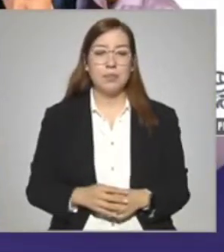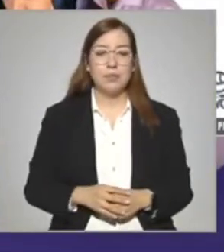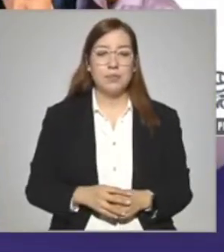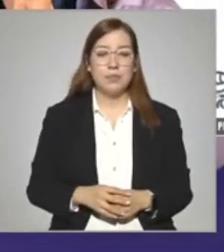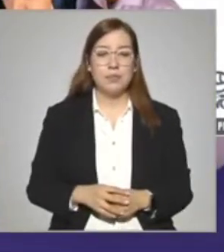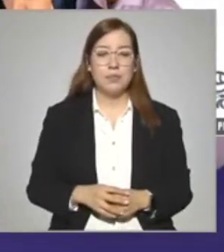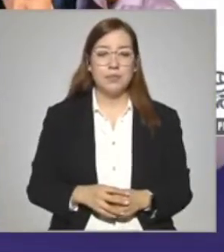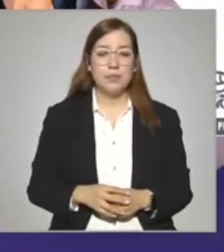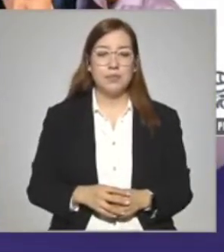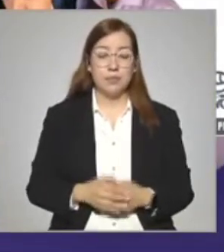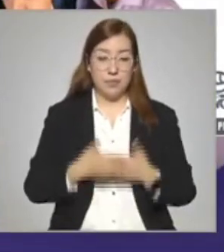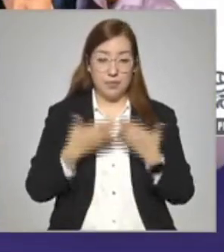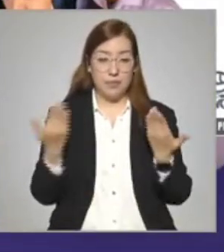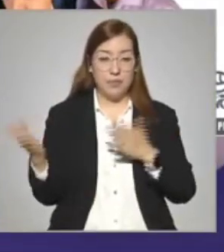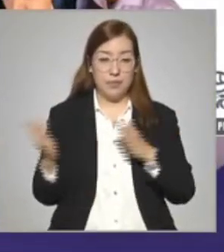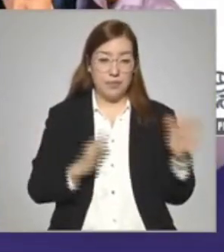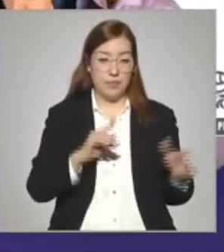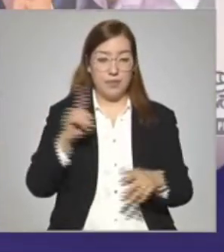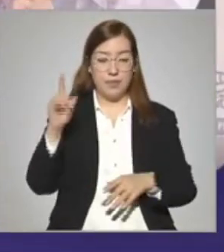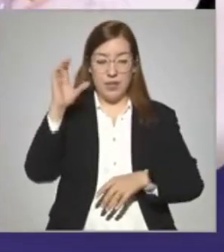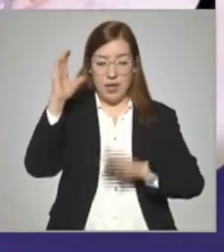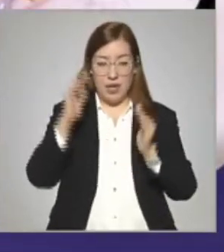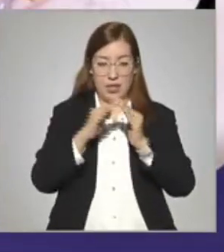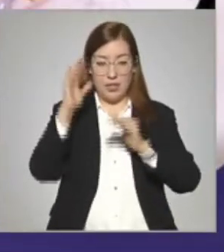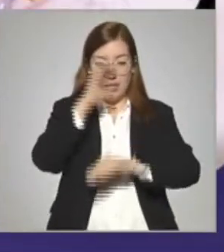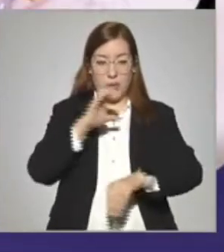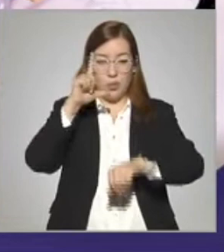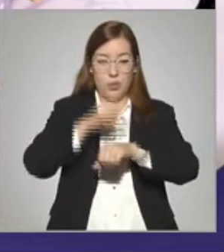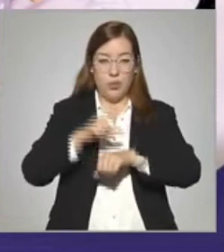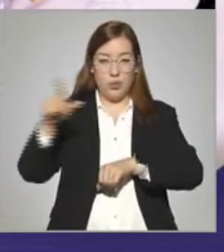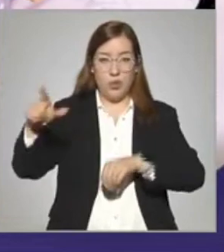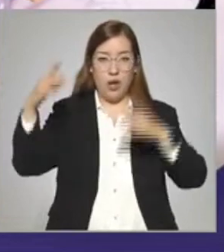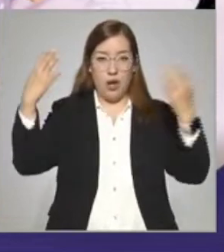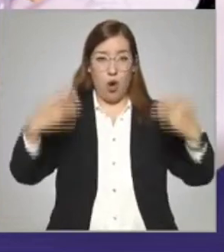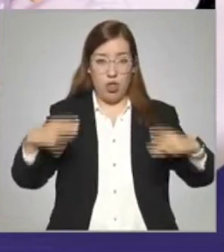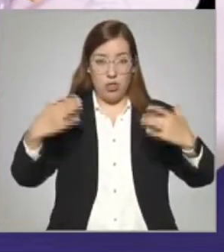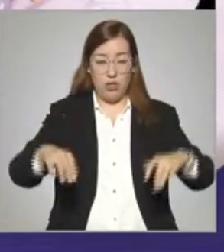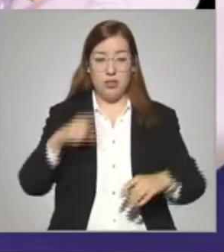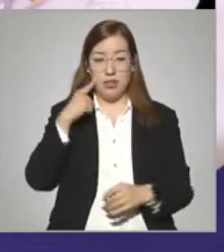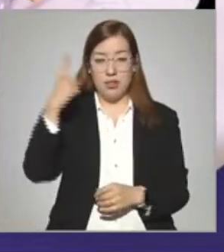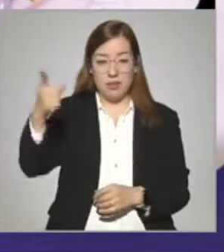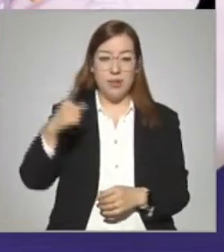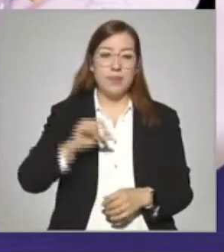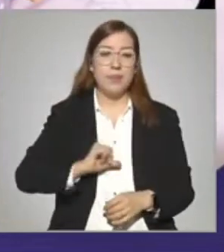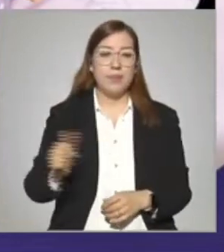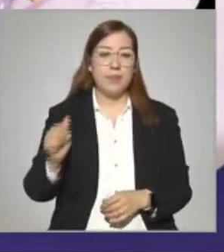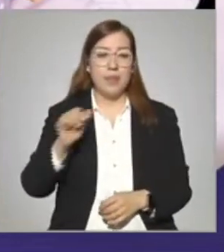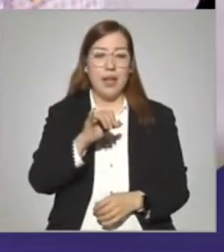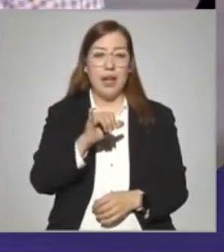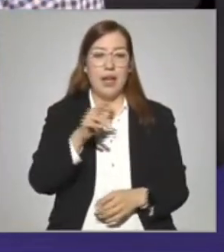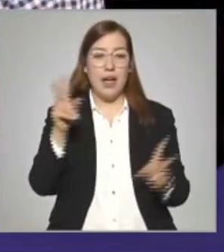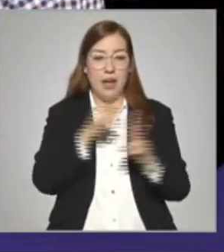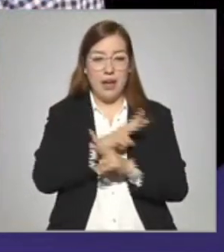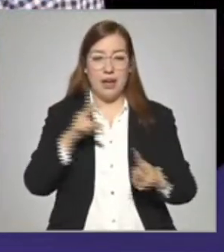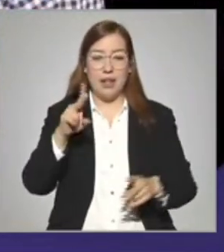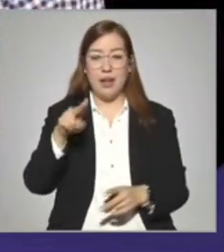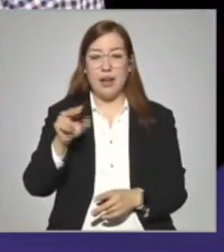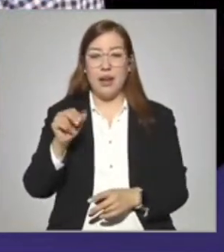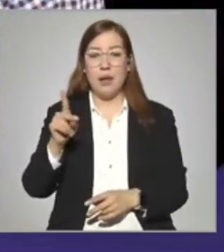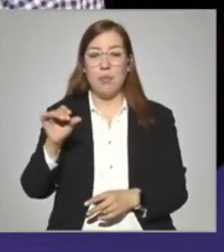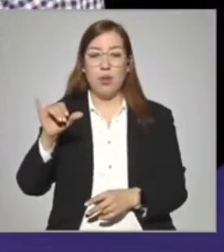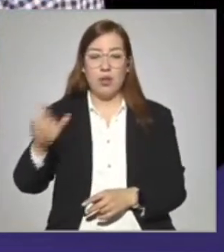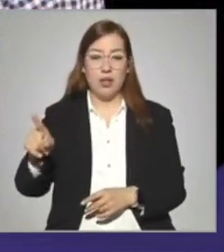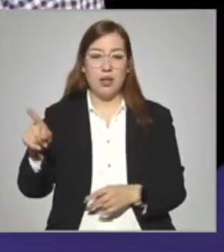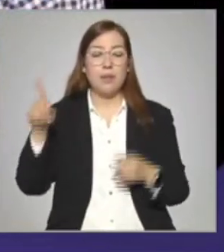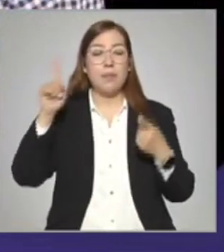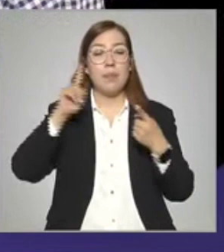Y ahora vamos a la Casa de Cultura Jesús Romero Flores en La Condesa para Aire de Nápoles de Oscar a la Triste. La historia de